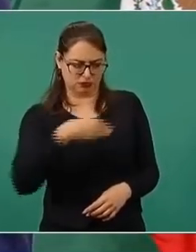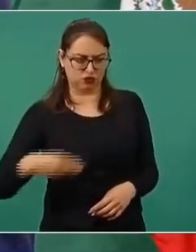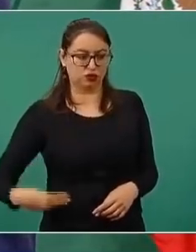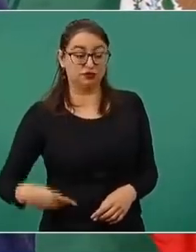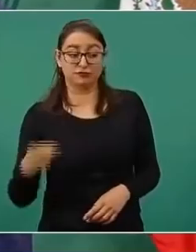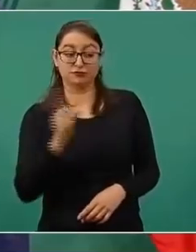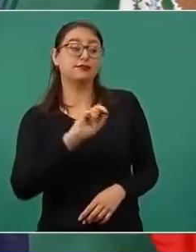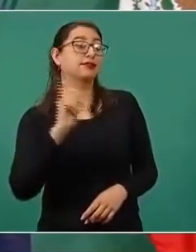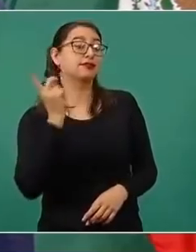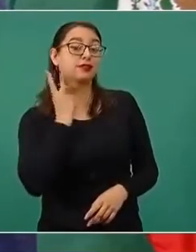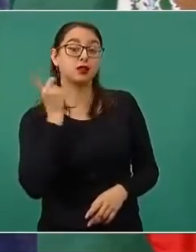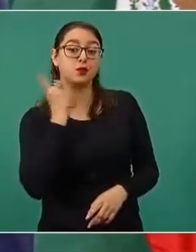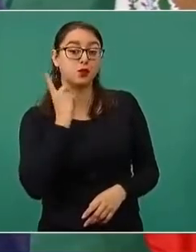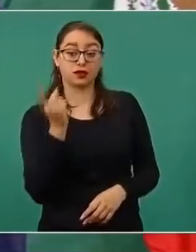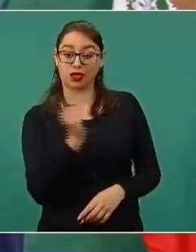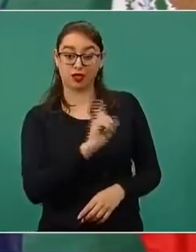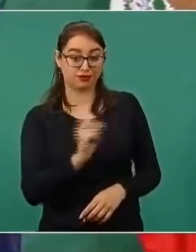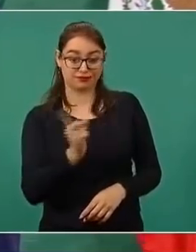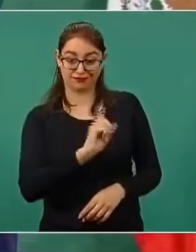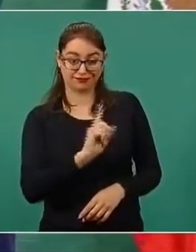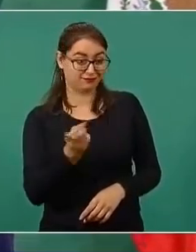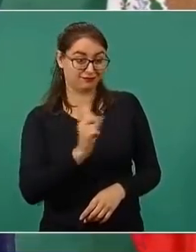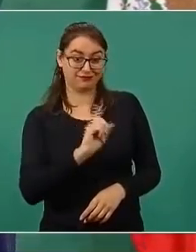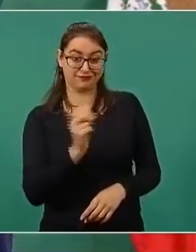para la Diputación.